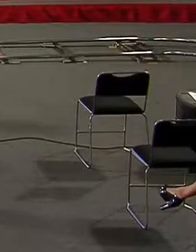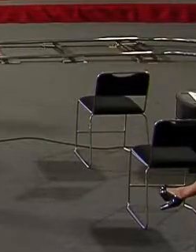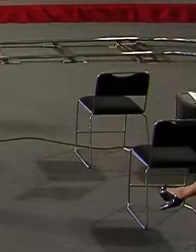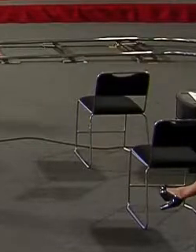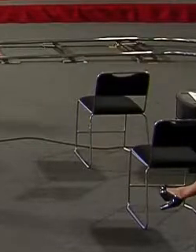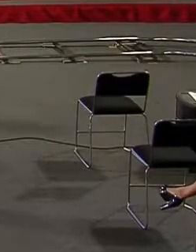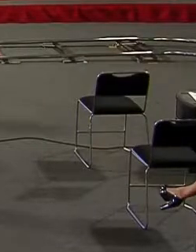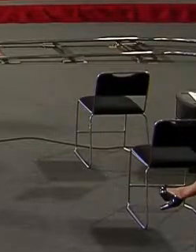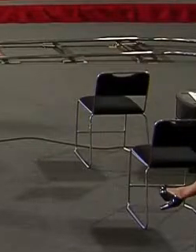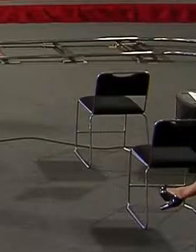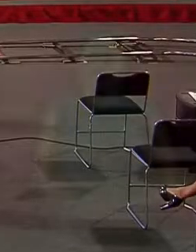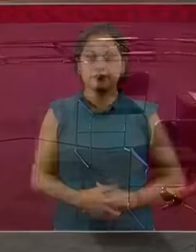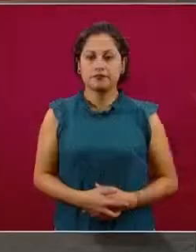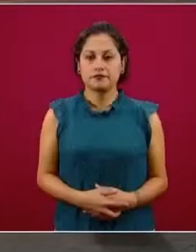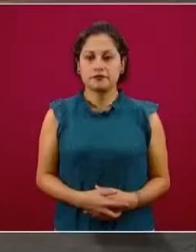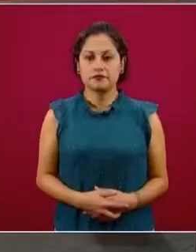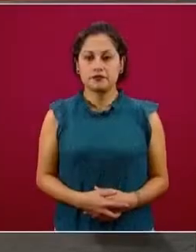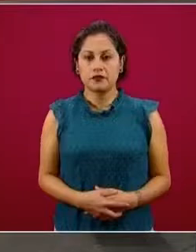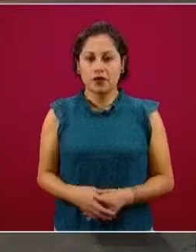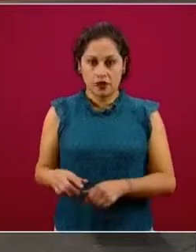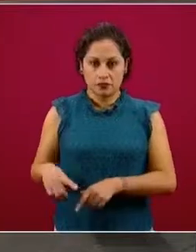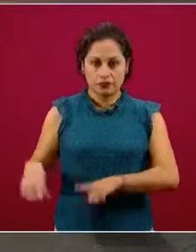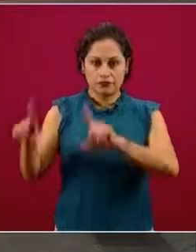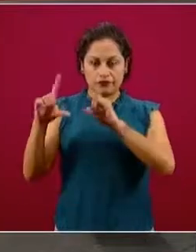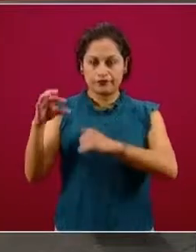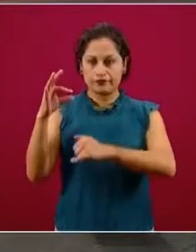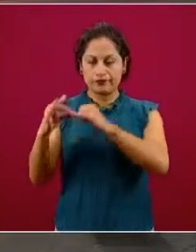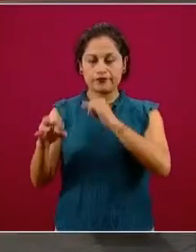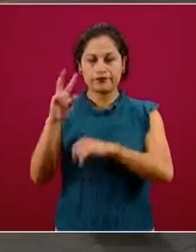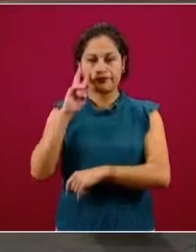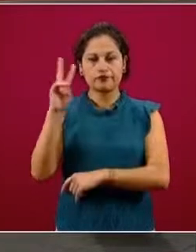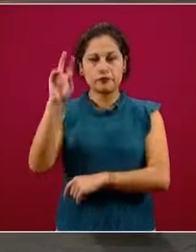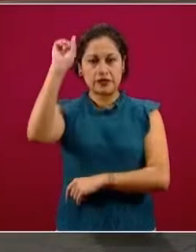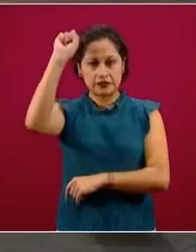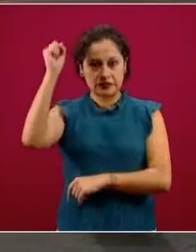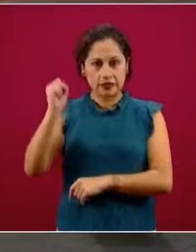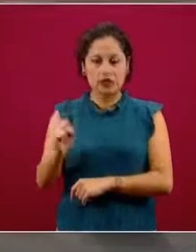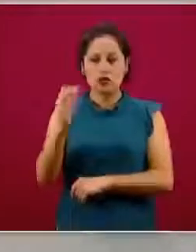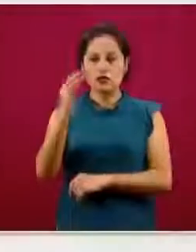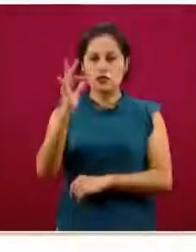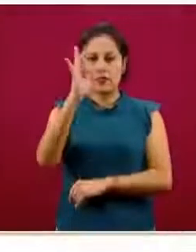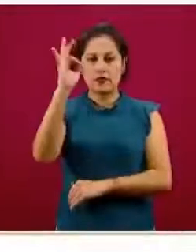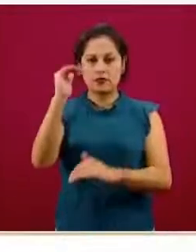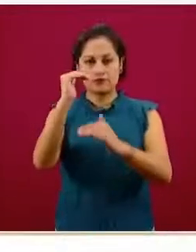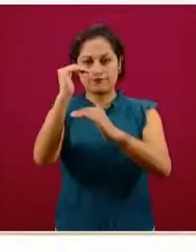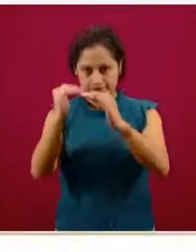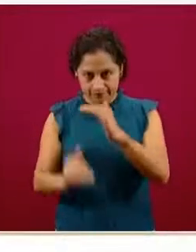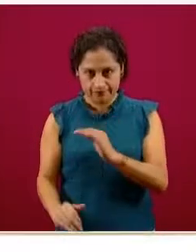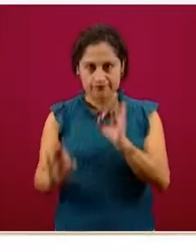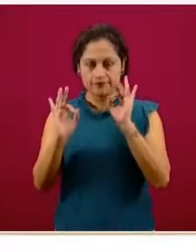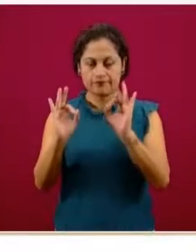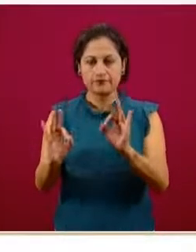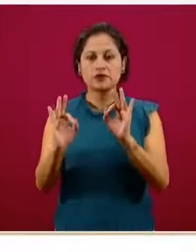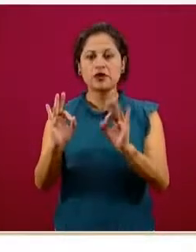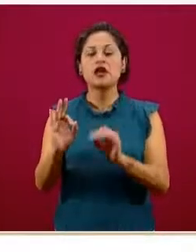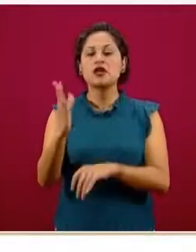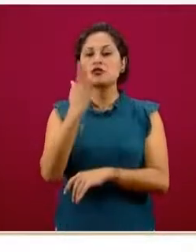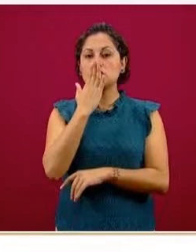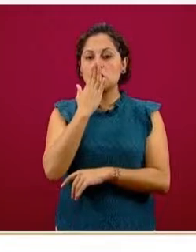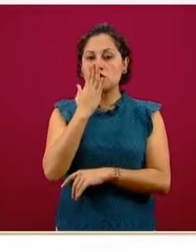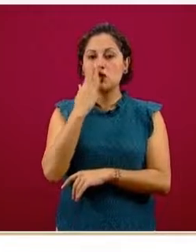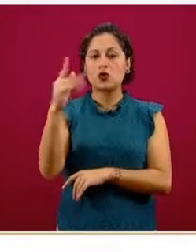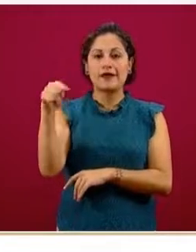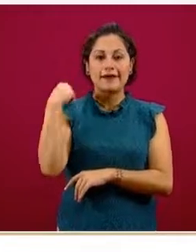de este informe. Sinaloa también por debajo del 50%, al igual que Sonora y Tabasco, que